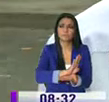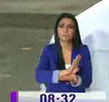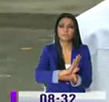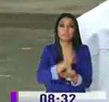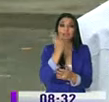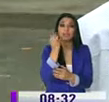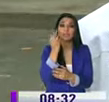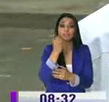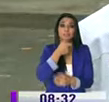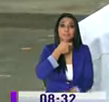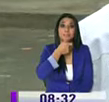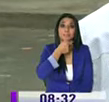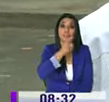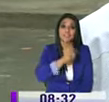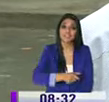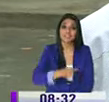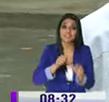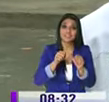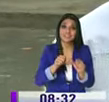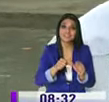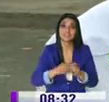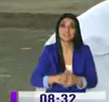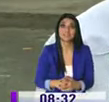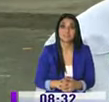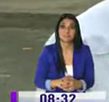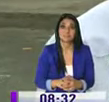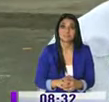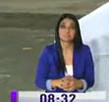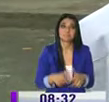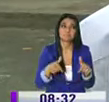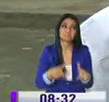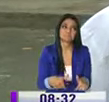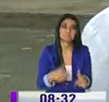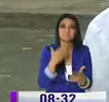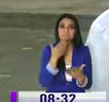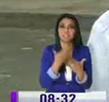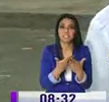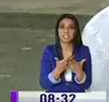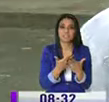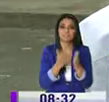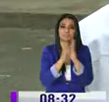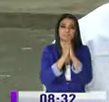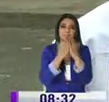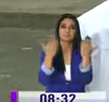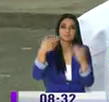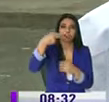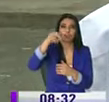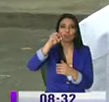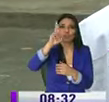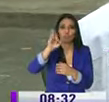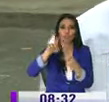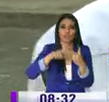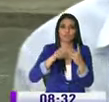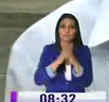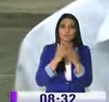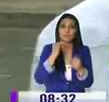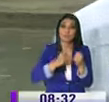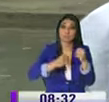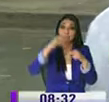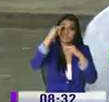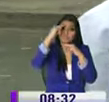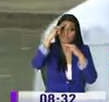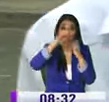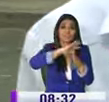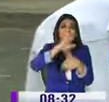14 periodistas entonces aquí tenemos que agradecer al diario la hora al diario 'últimas noticias' a